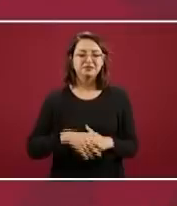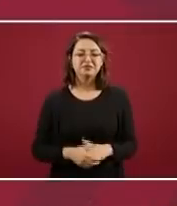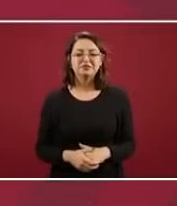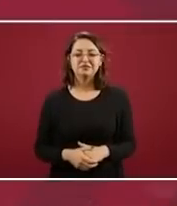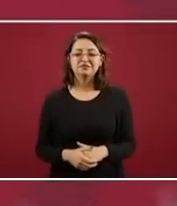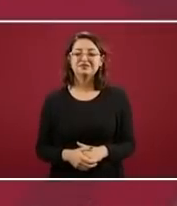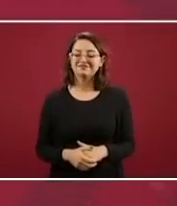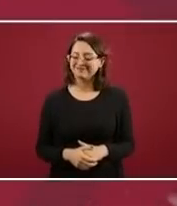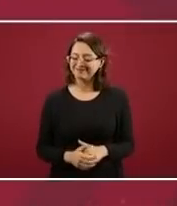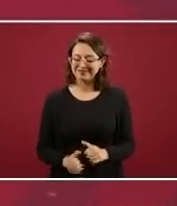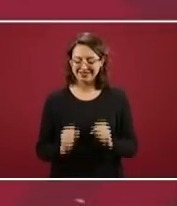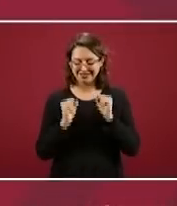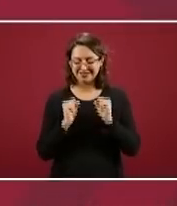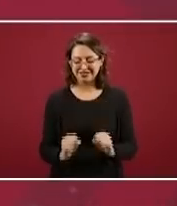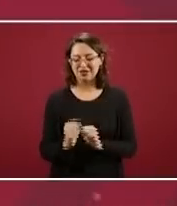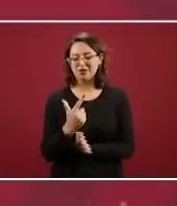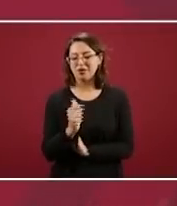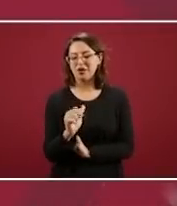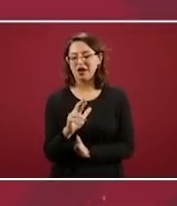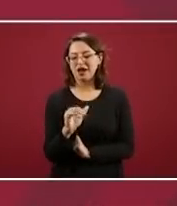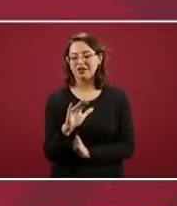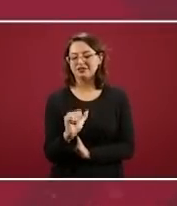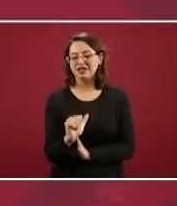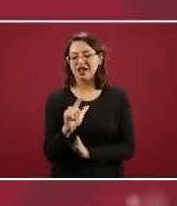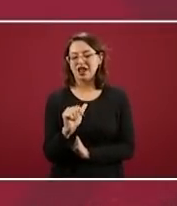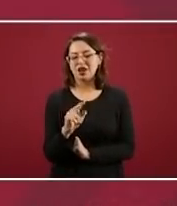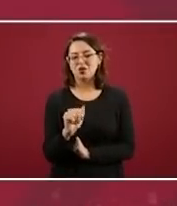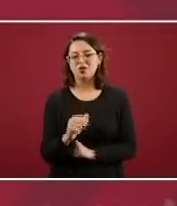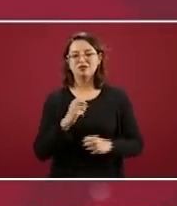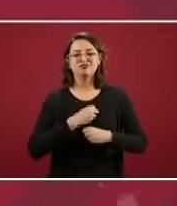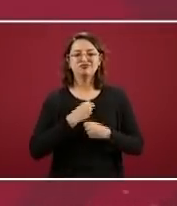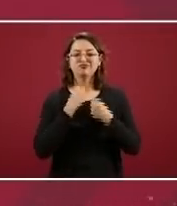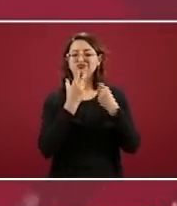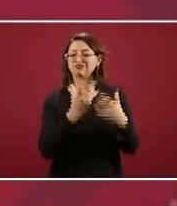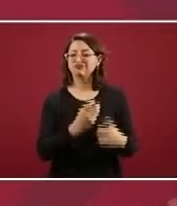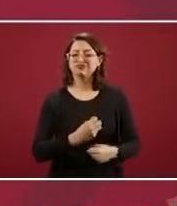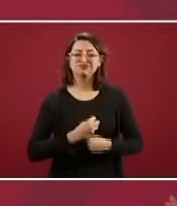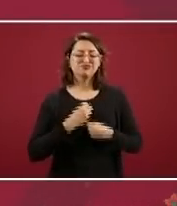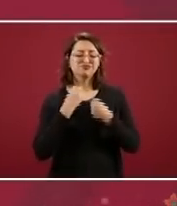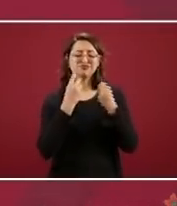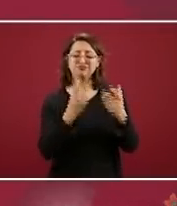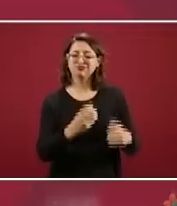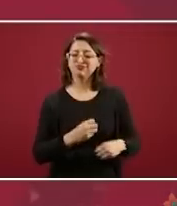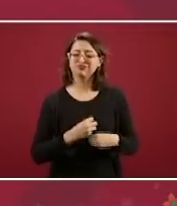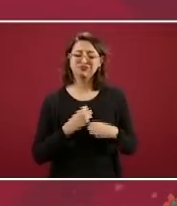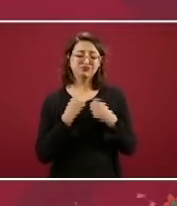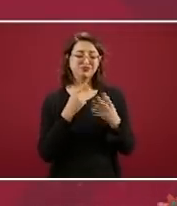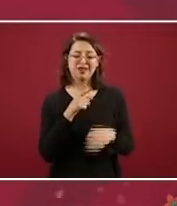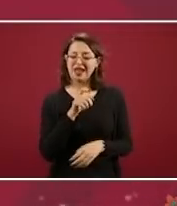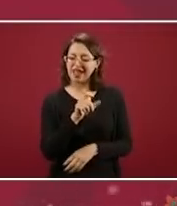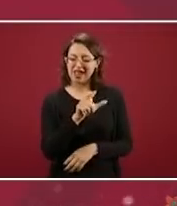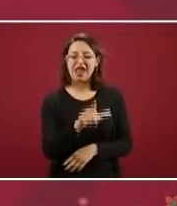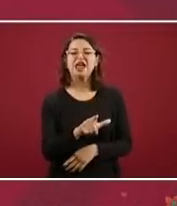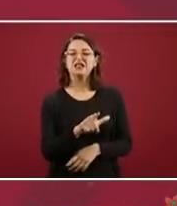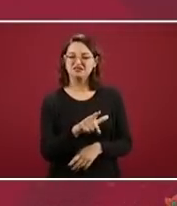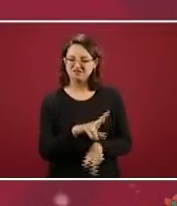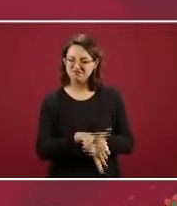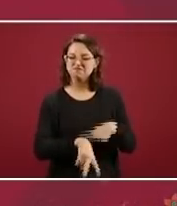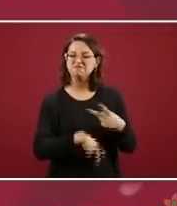garcía luna a declarar a hablar